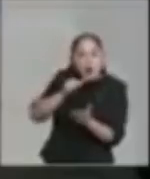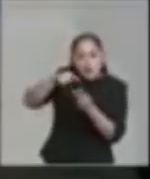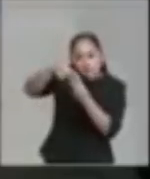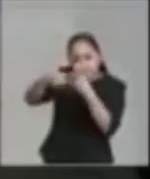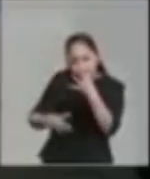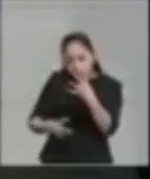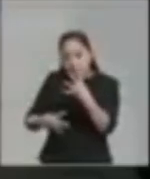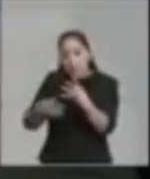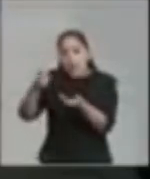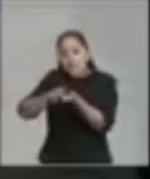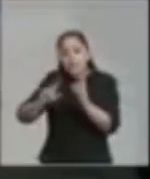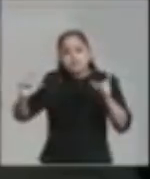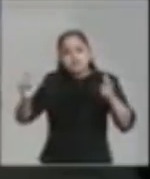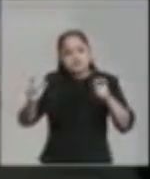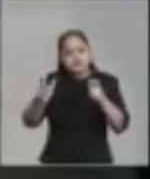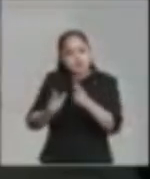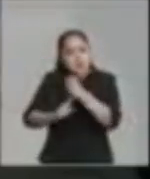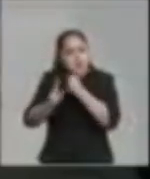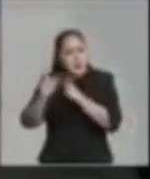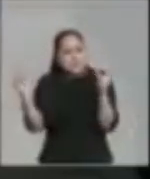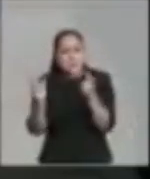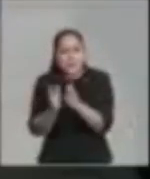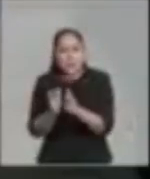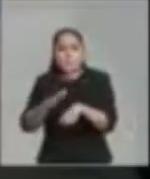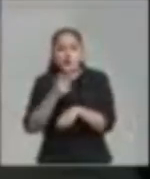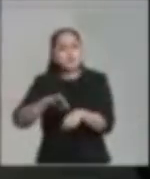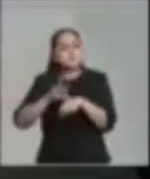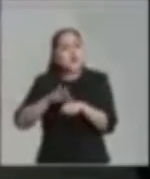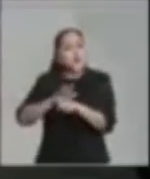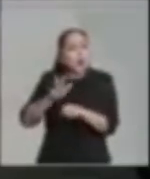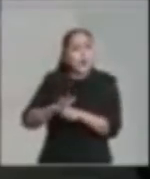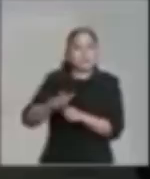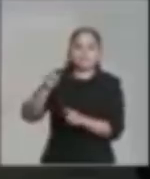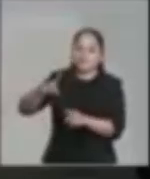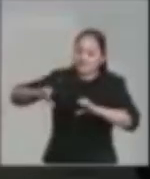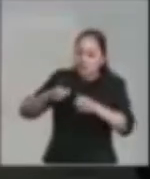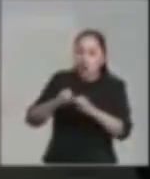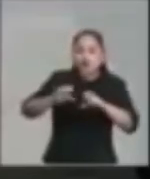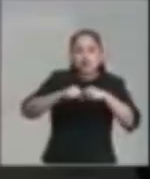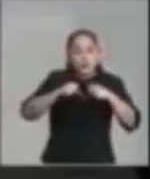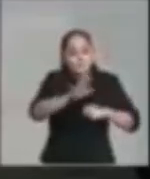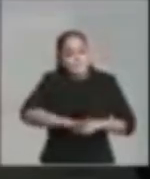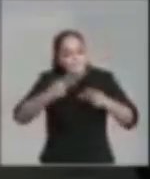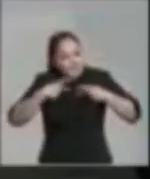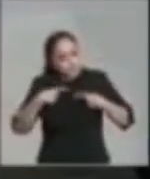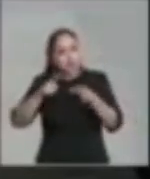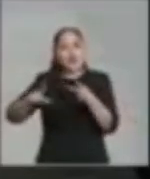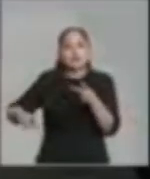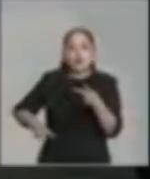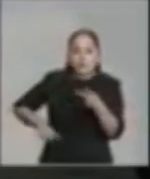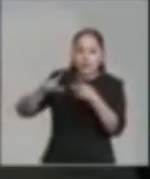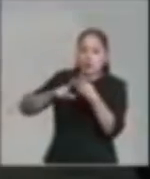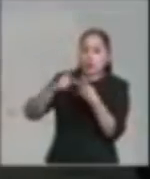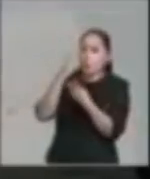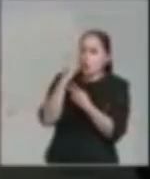sus niveles de violencia. ¿Por qué? Porque hubo presencia del Estado, porque participó la sociedad, el gobierno y la fuerza